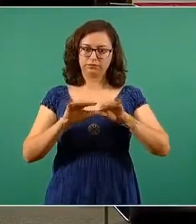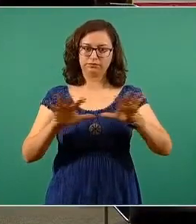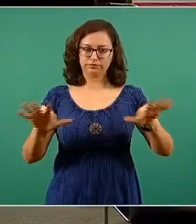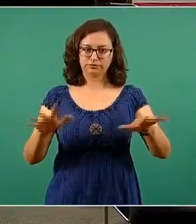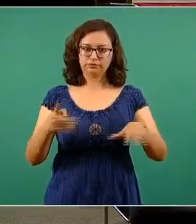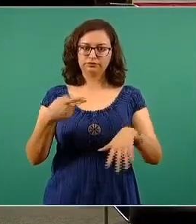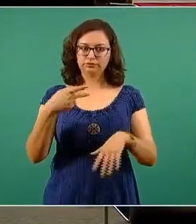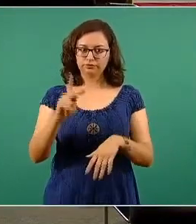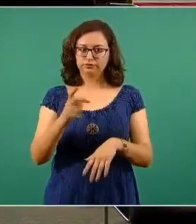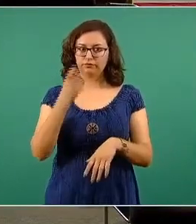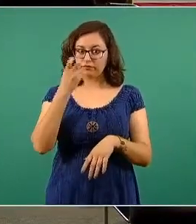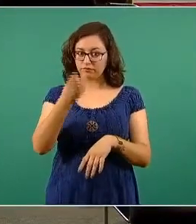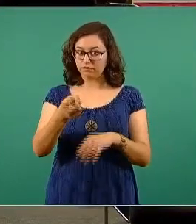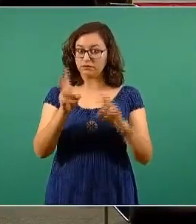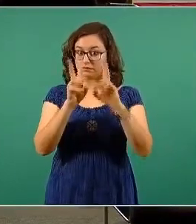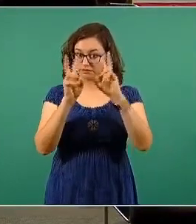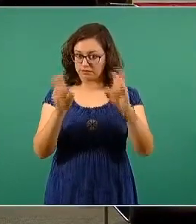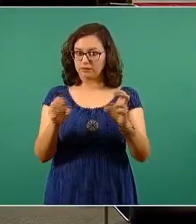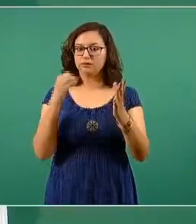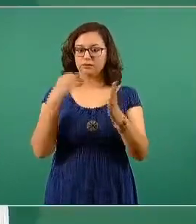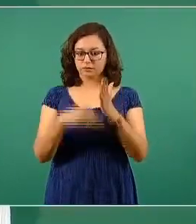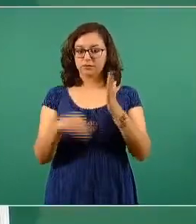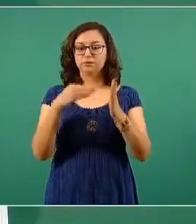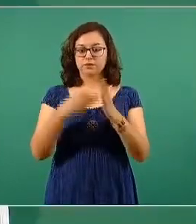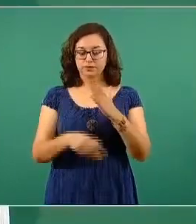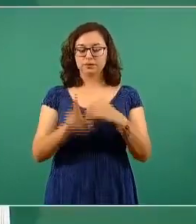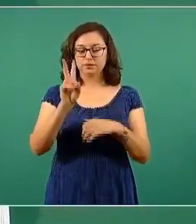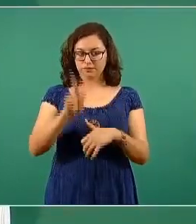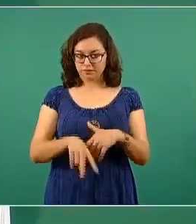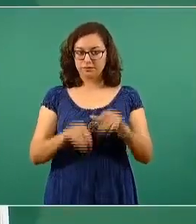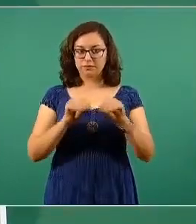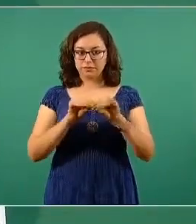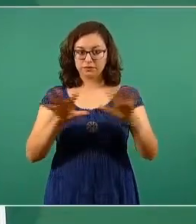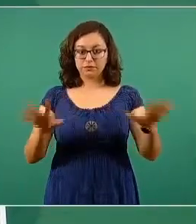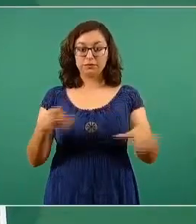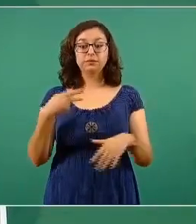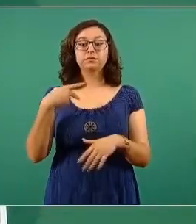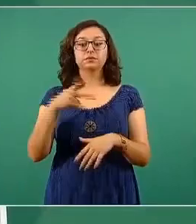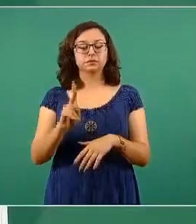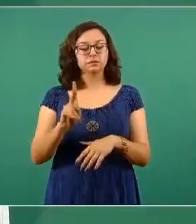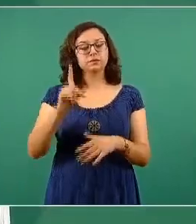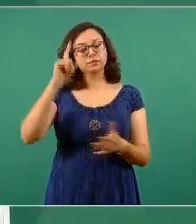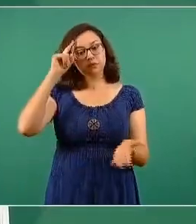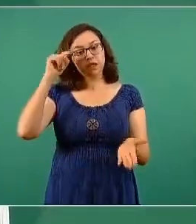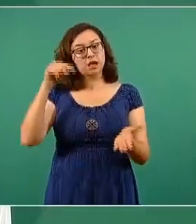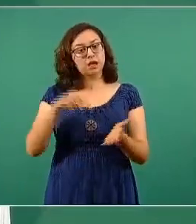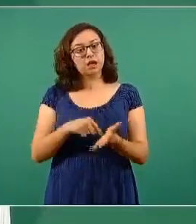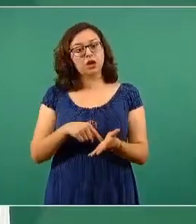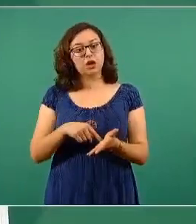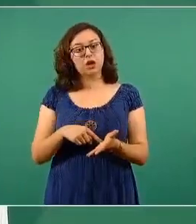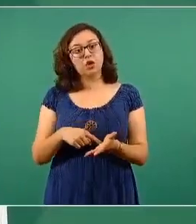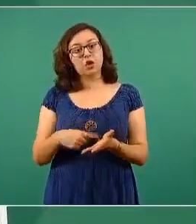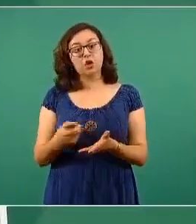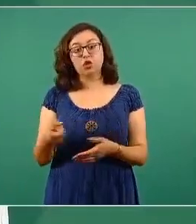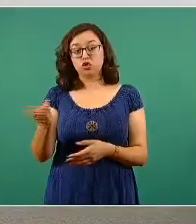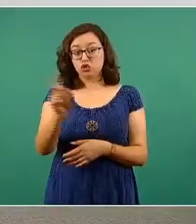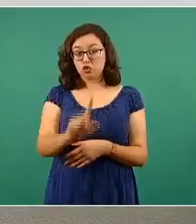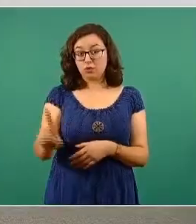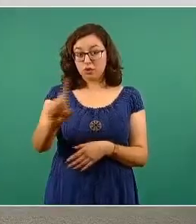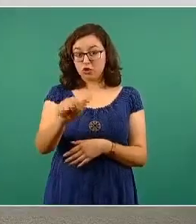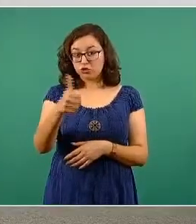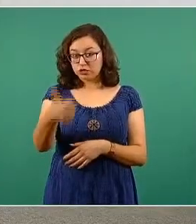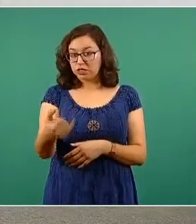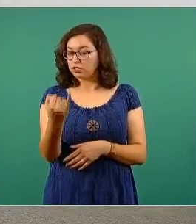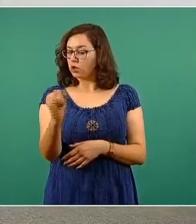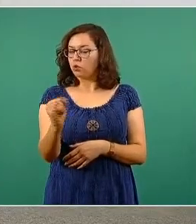todavía no se había comunicado a la población, pero creo que se están tomando la previsión de que el domingo de la elección